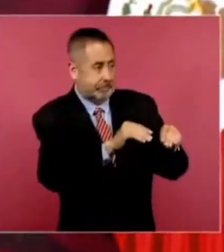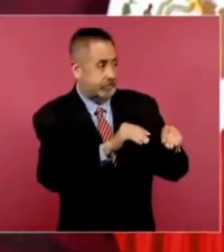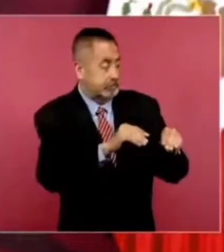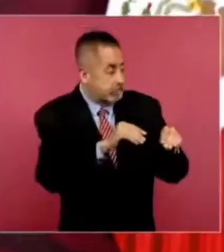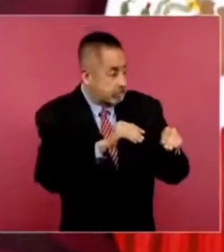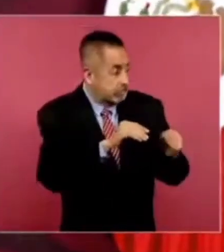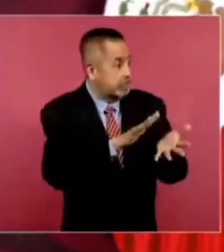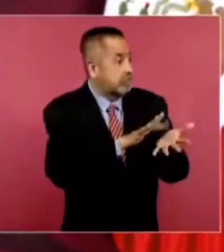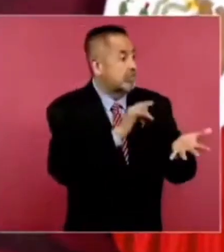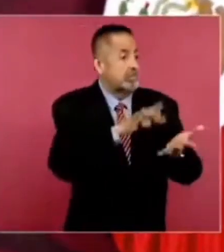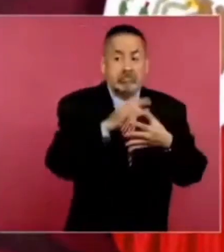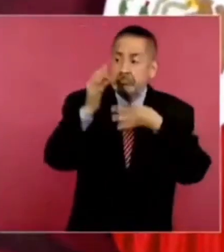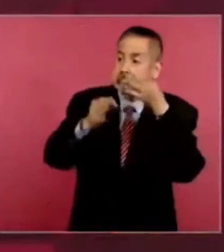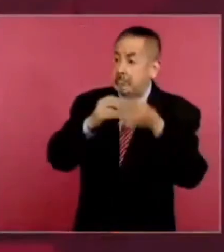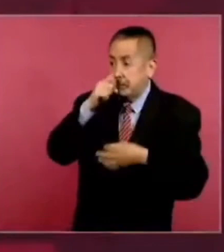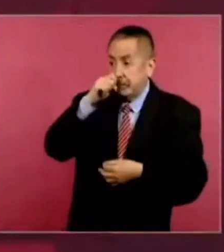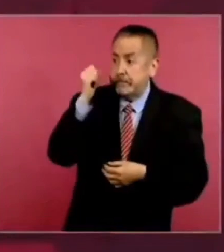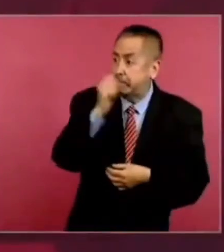aunque